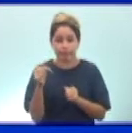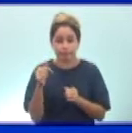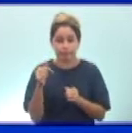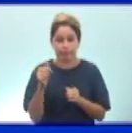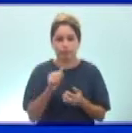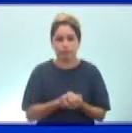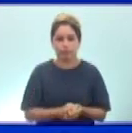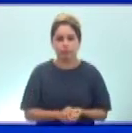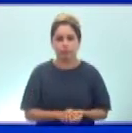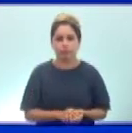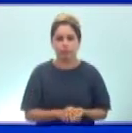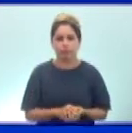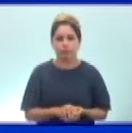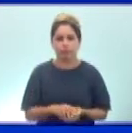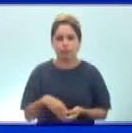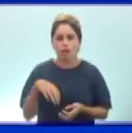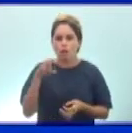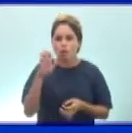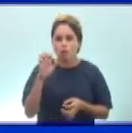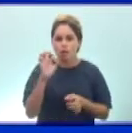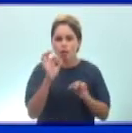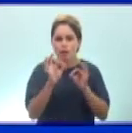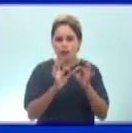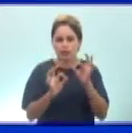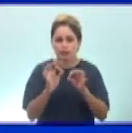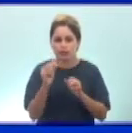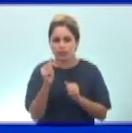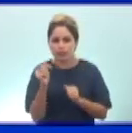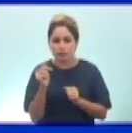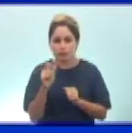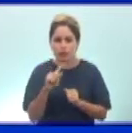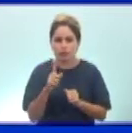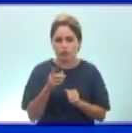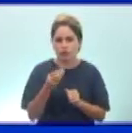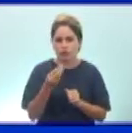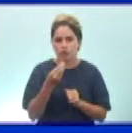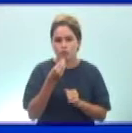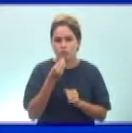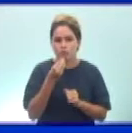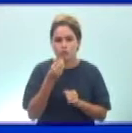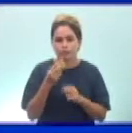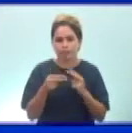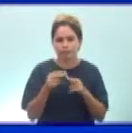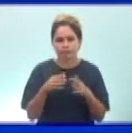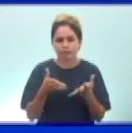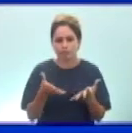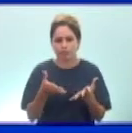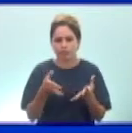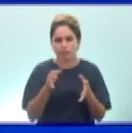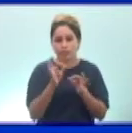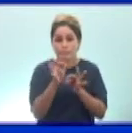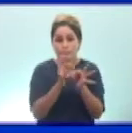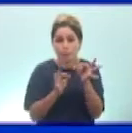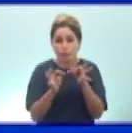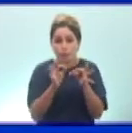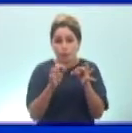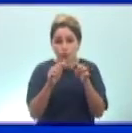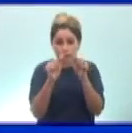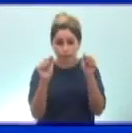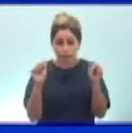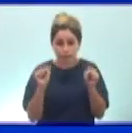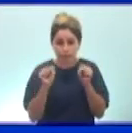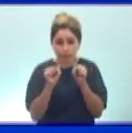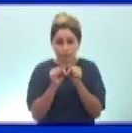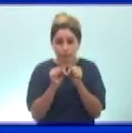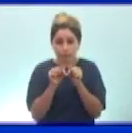manera exacta la posición en el espacio que tienen en lugar y tiempo. Lo que sí podemos es determinar